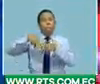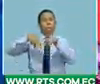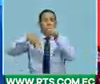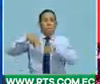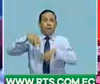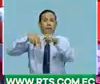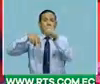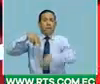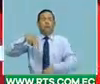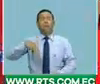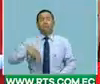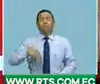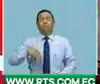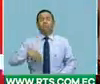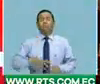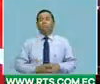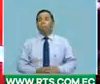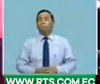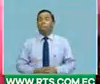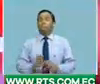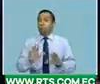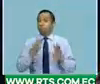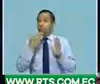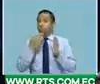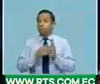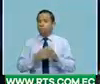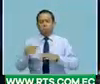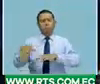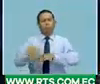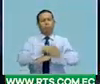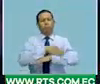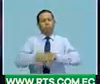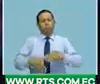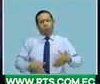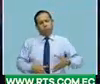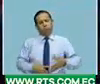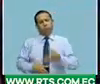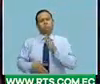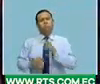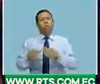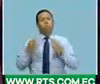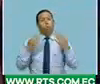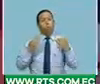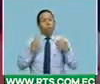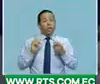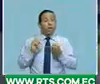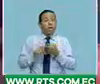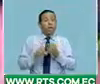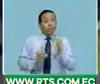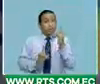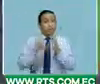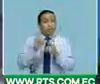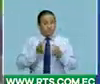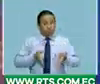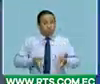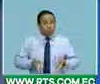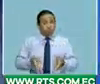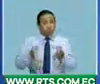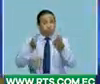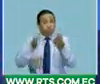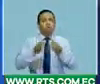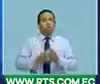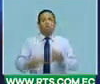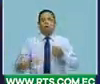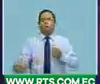De tal manera fue el impacto del accidente en el kilómetro 17 y medio vía Guayaquil-Salinas, que dejó atrapado a este hombre en